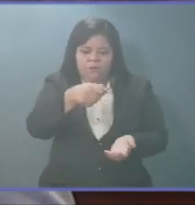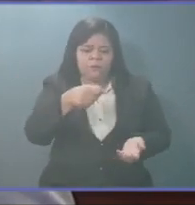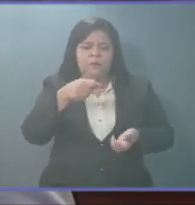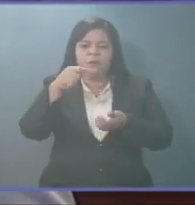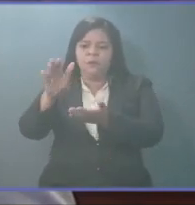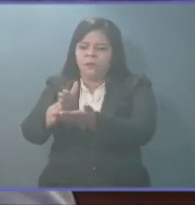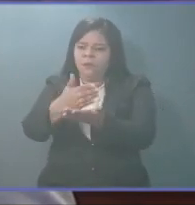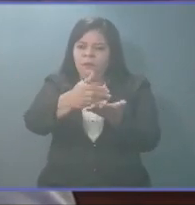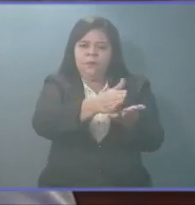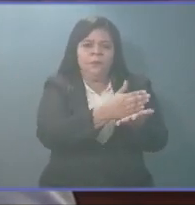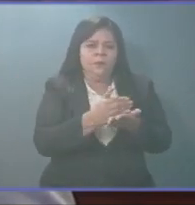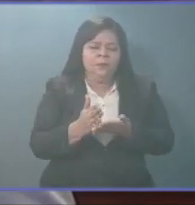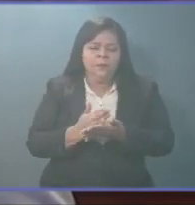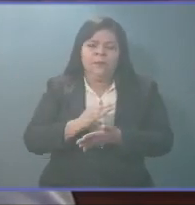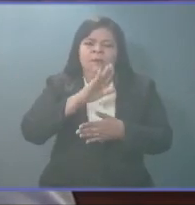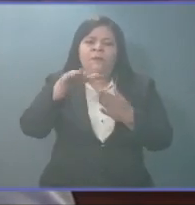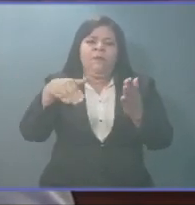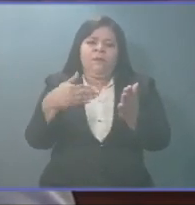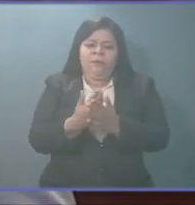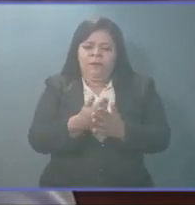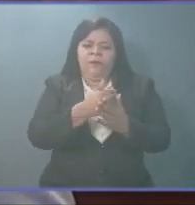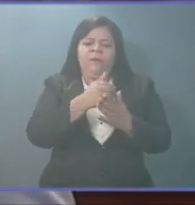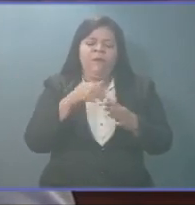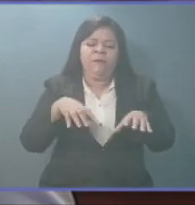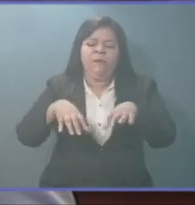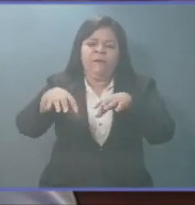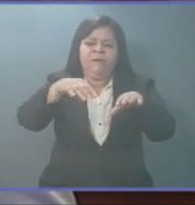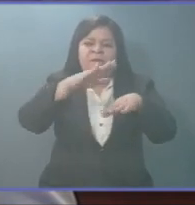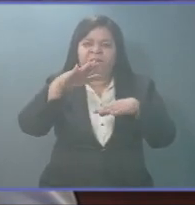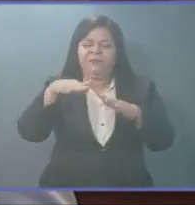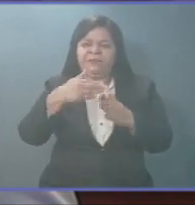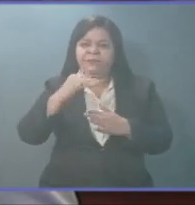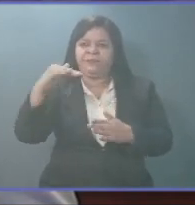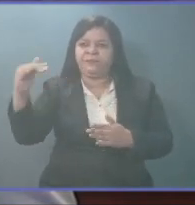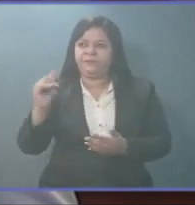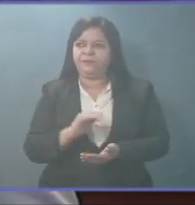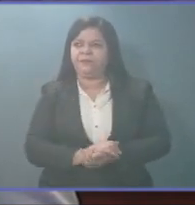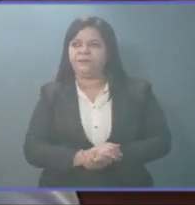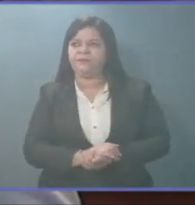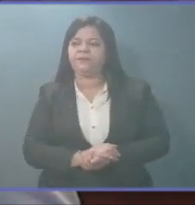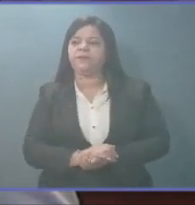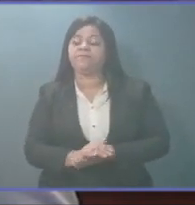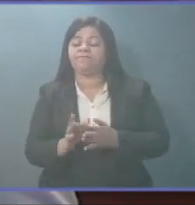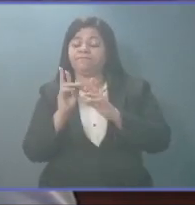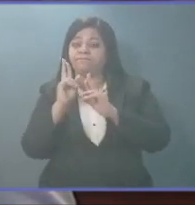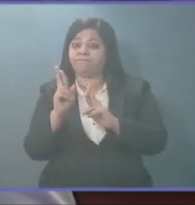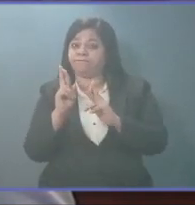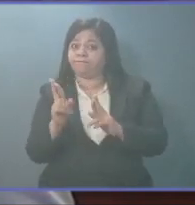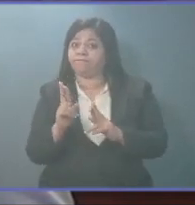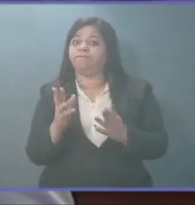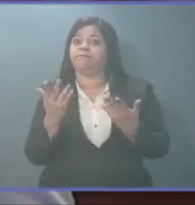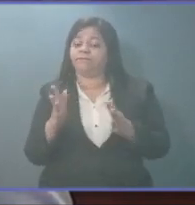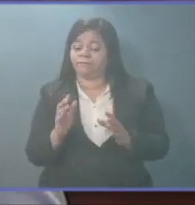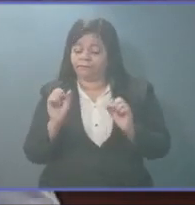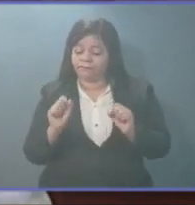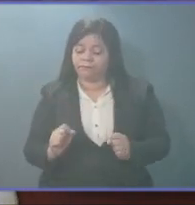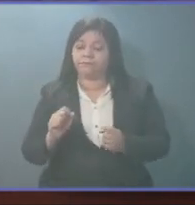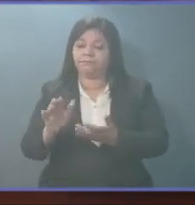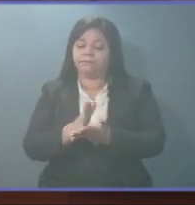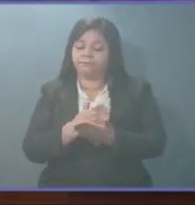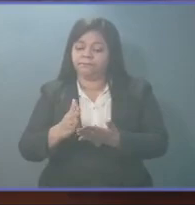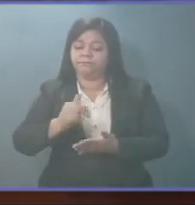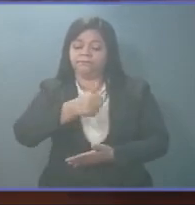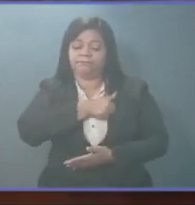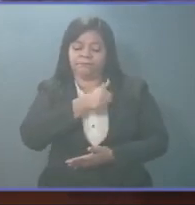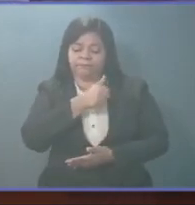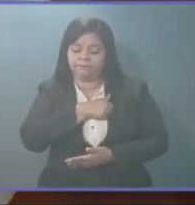distribuyan por todo lo largo y ancho del territorio nacional. Guardo la esperanza que hayan sido distribuidas de forma